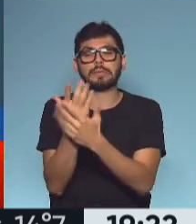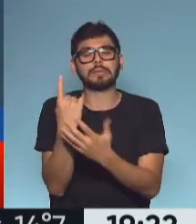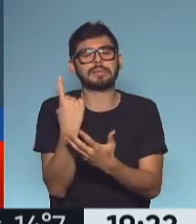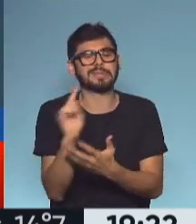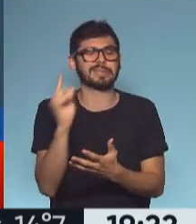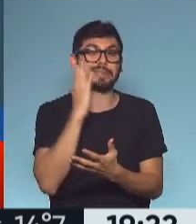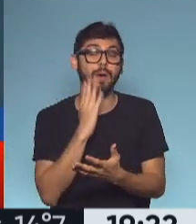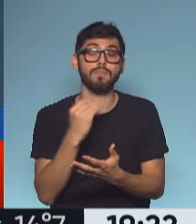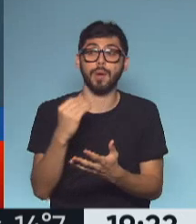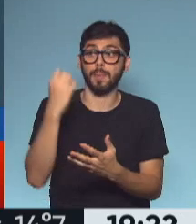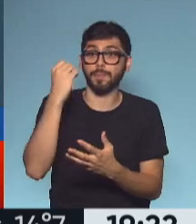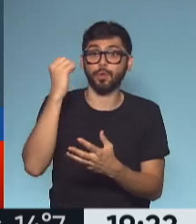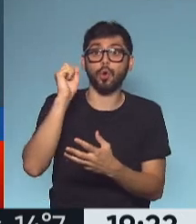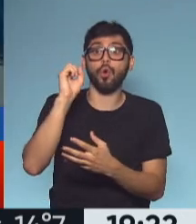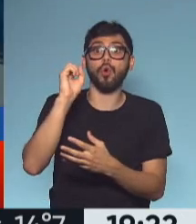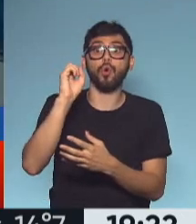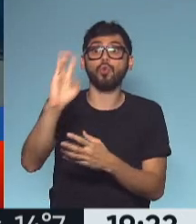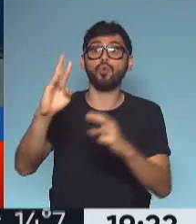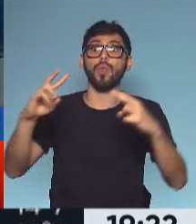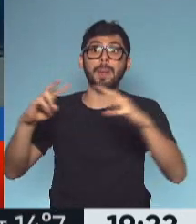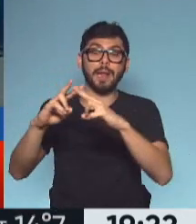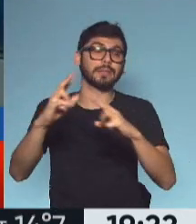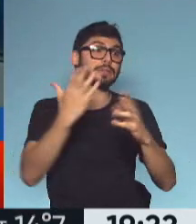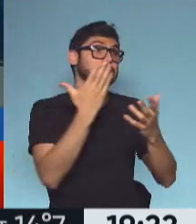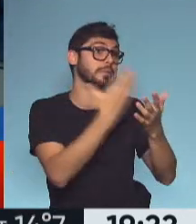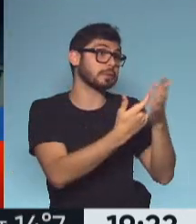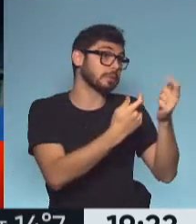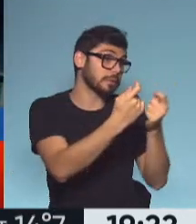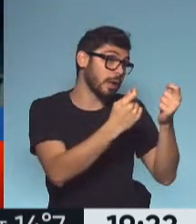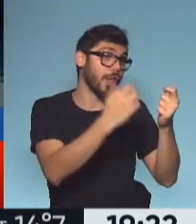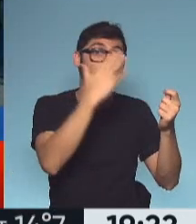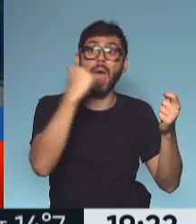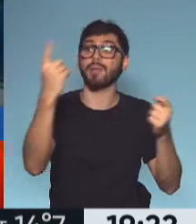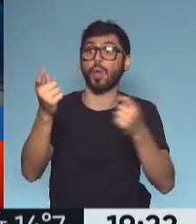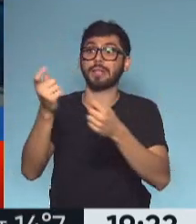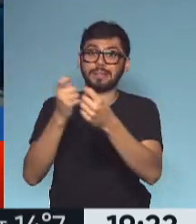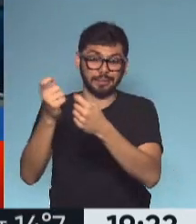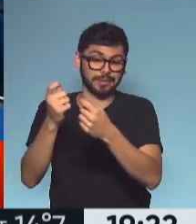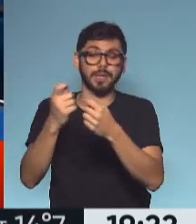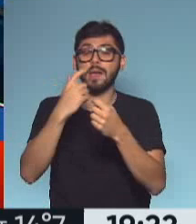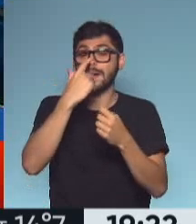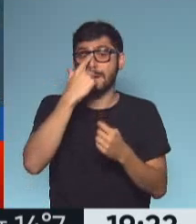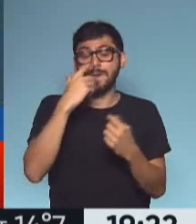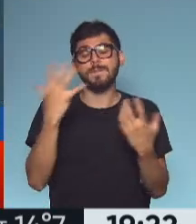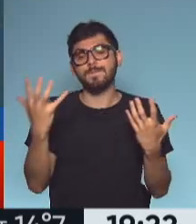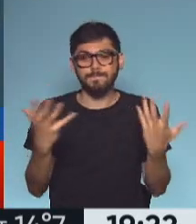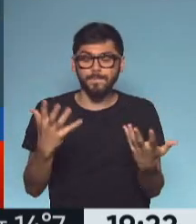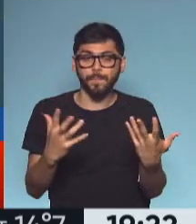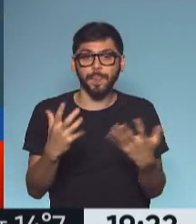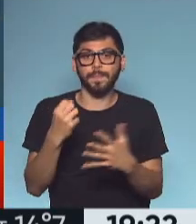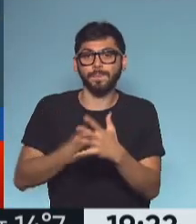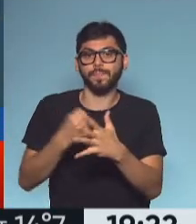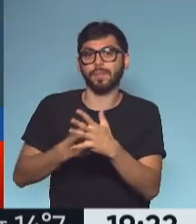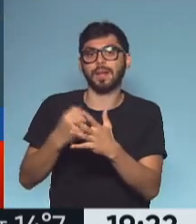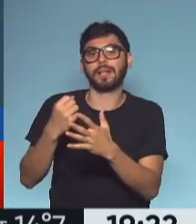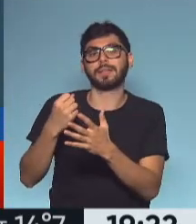el Club de París es que primero se negocie con el fondo y luego en el marco de ese programa se negocie con el Club de París. Lo que se buscará entonces es, bueno, ya te digo, una hoja en blanco,